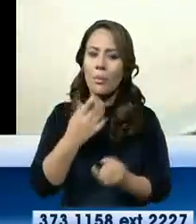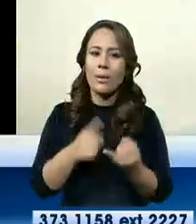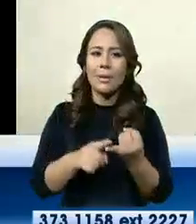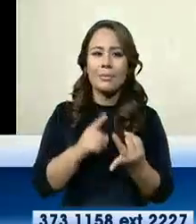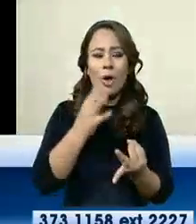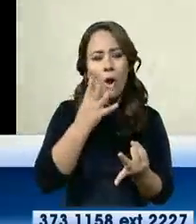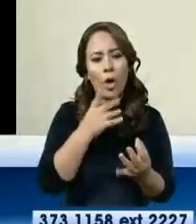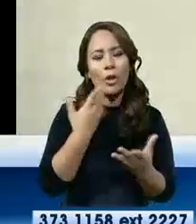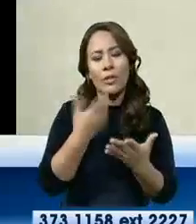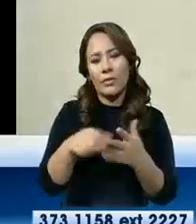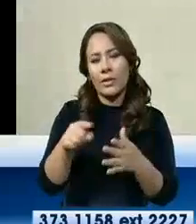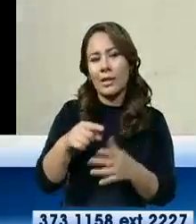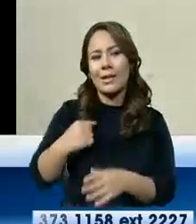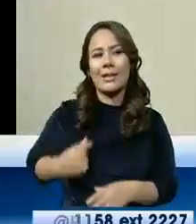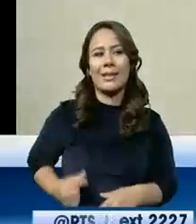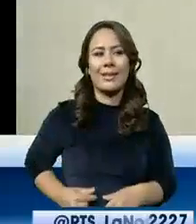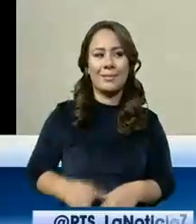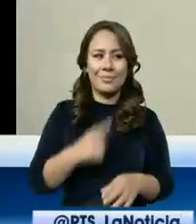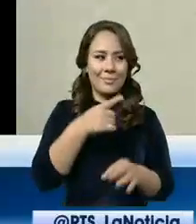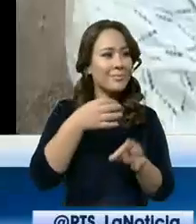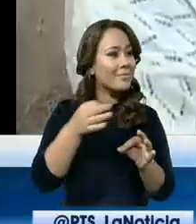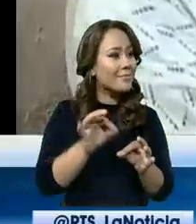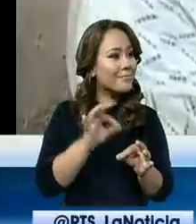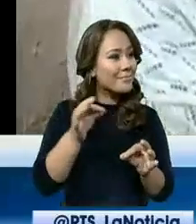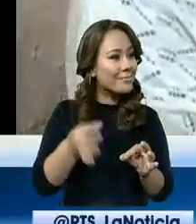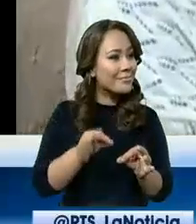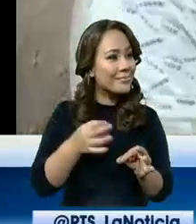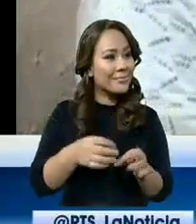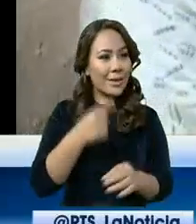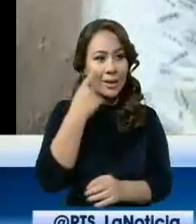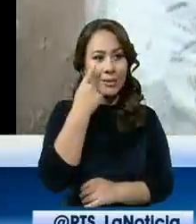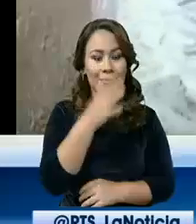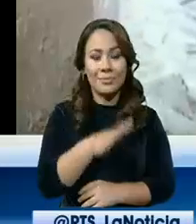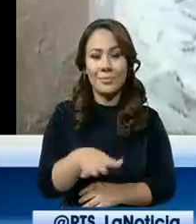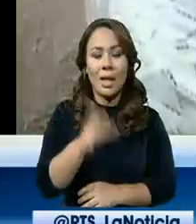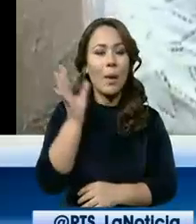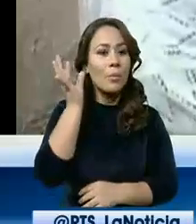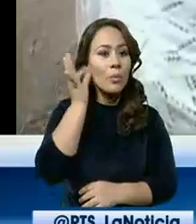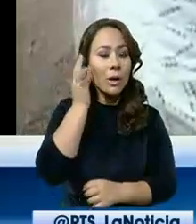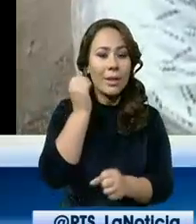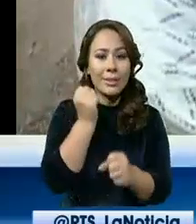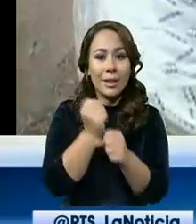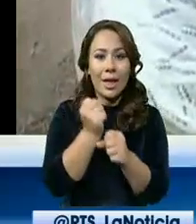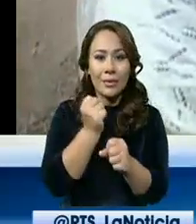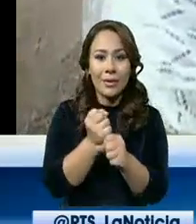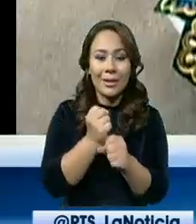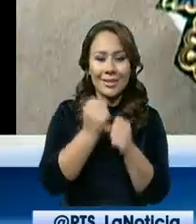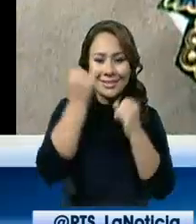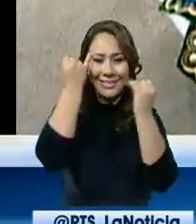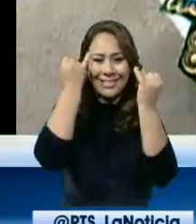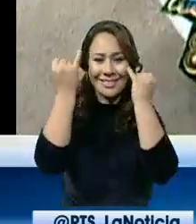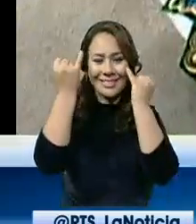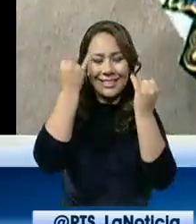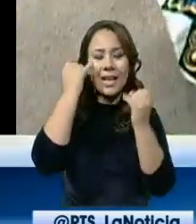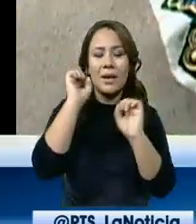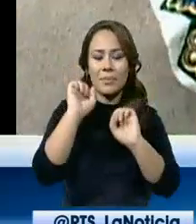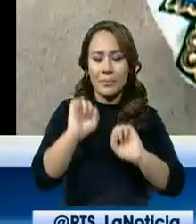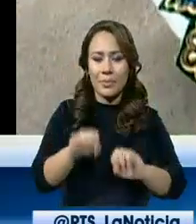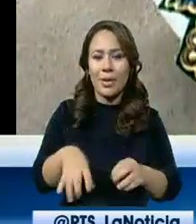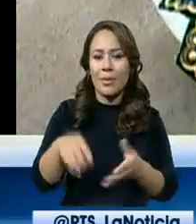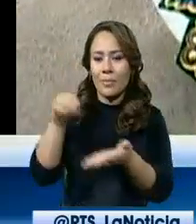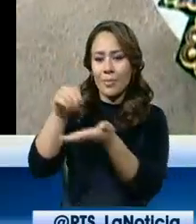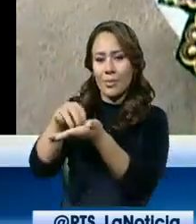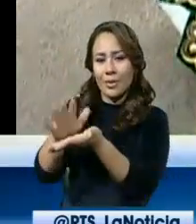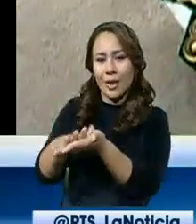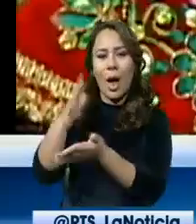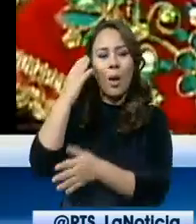confeccionar. Lo cierto es que entre puntada y puntada, ellas, las bordadoras, trabajan, crean, inventan y materializan la esencia